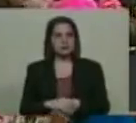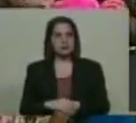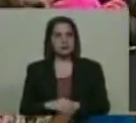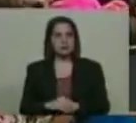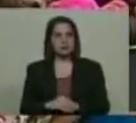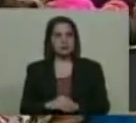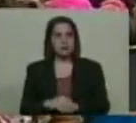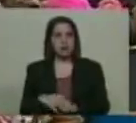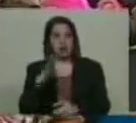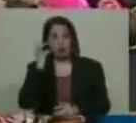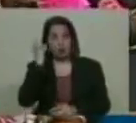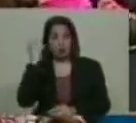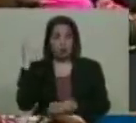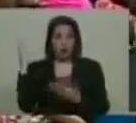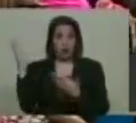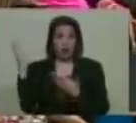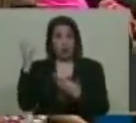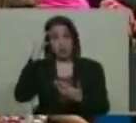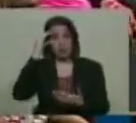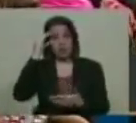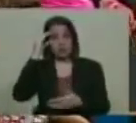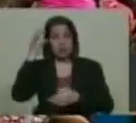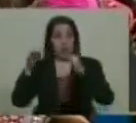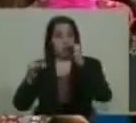Esta muchacha que está aquí, abogada,